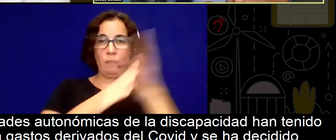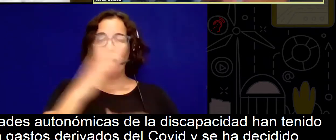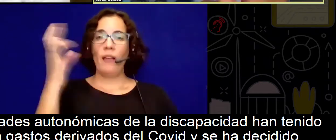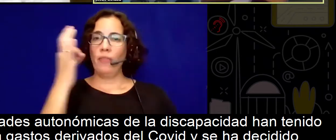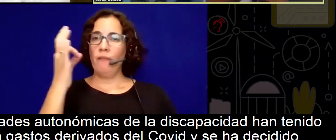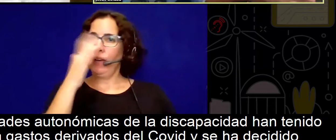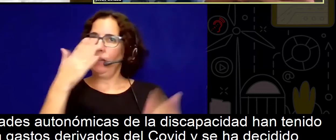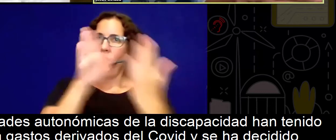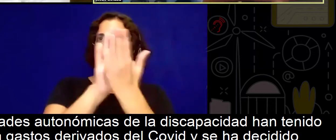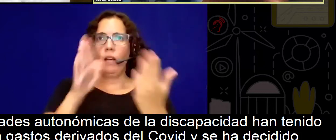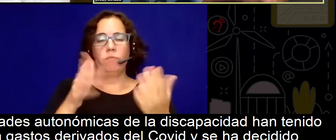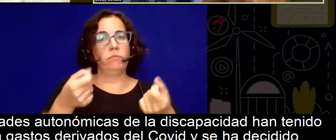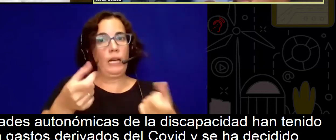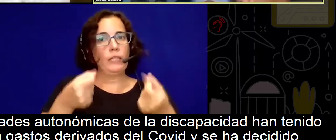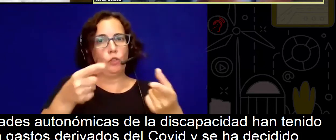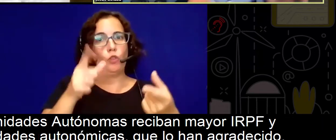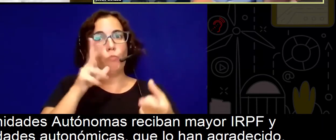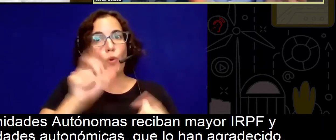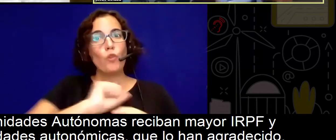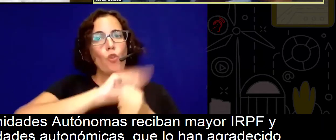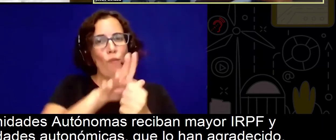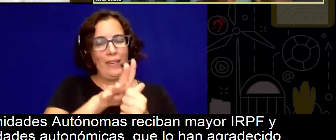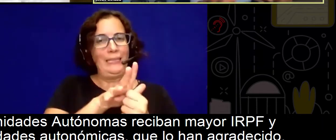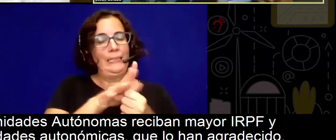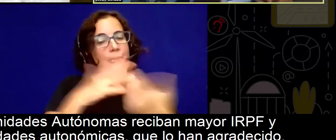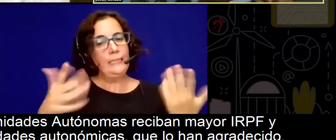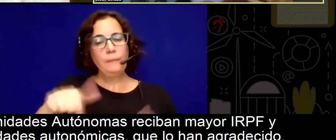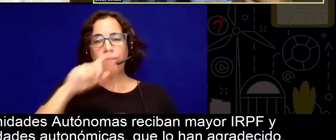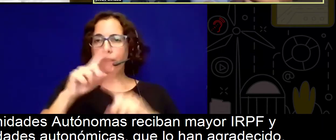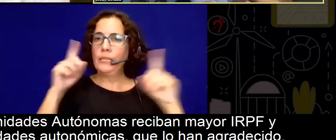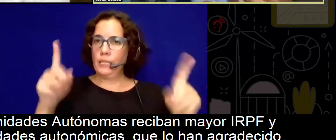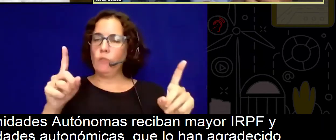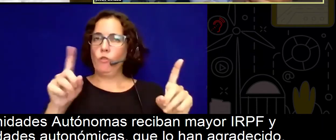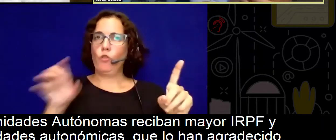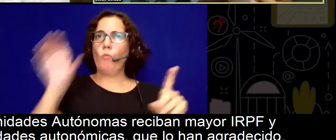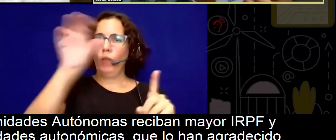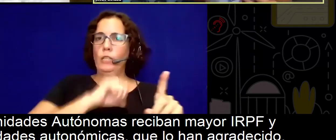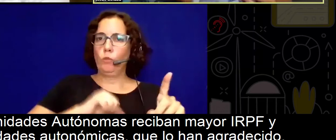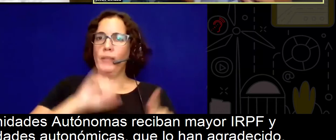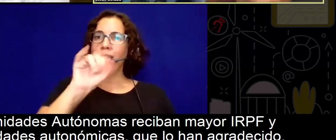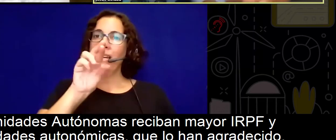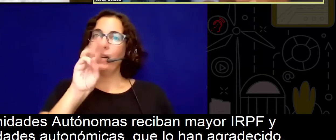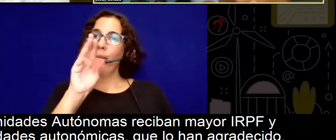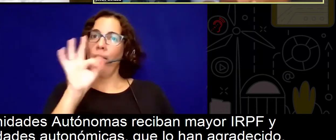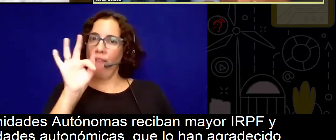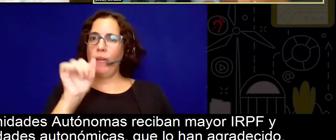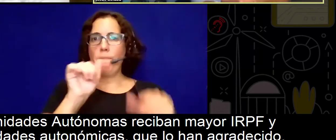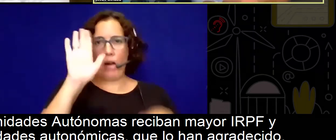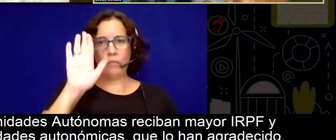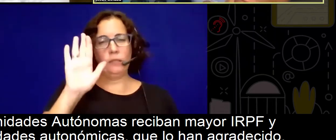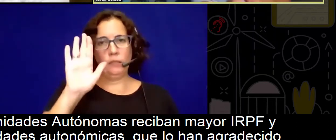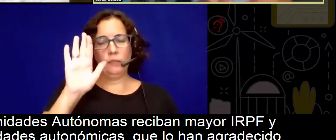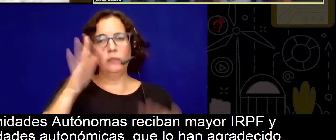a gastos derivados del COVID, y este año se ha decidido que las comunidades autónomas reciban mayor IRPF y vaya hacia las